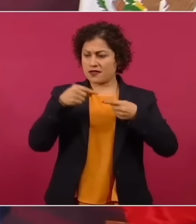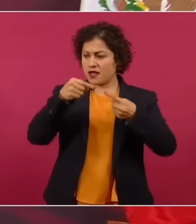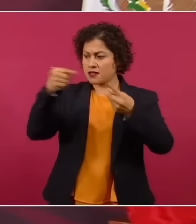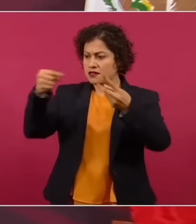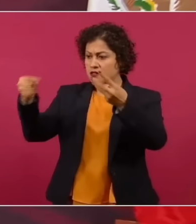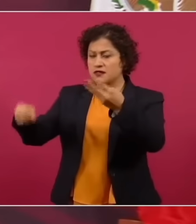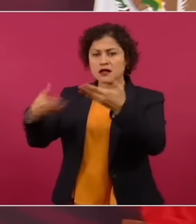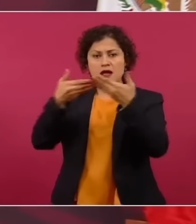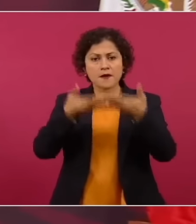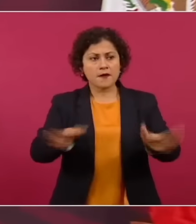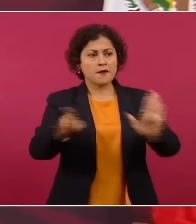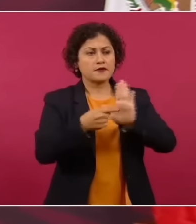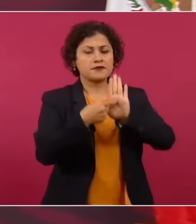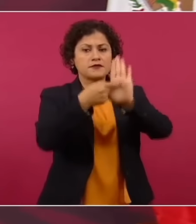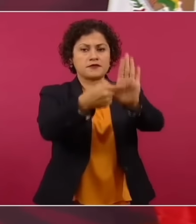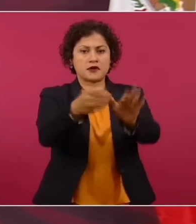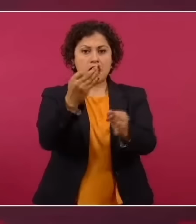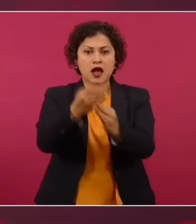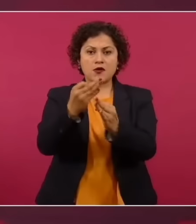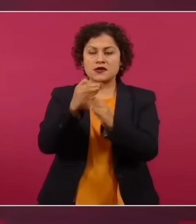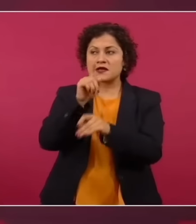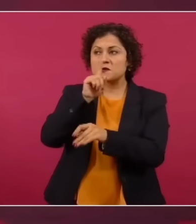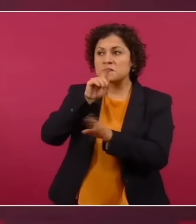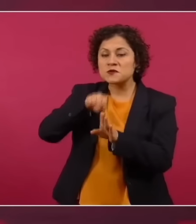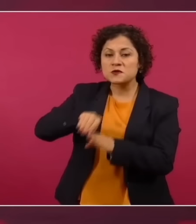Ya no se puede tapar el sol con un dedo.